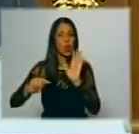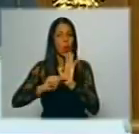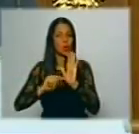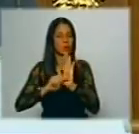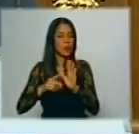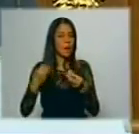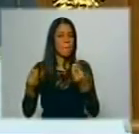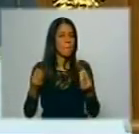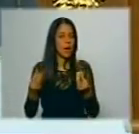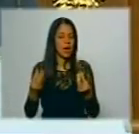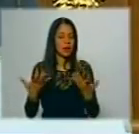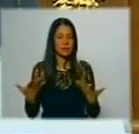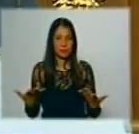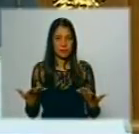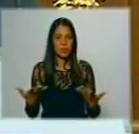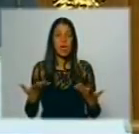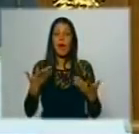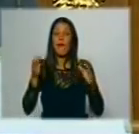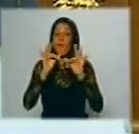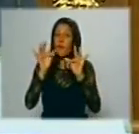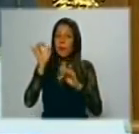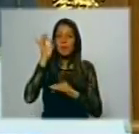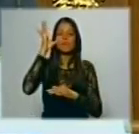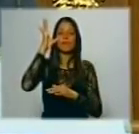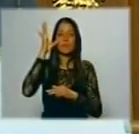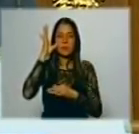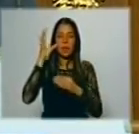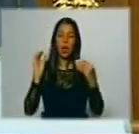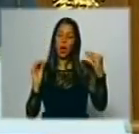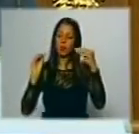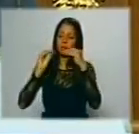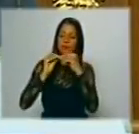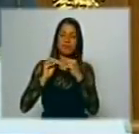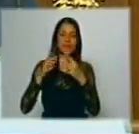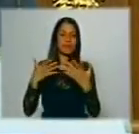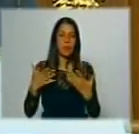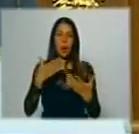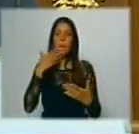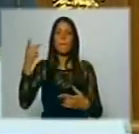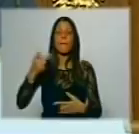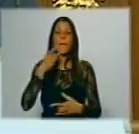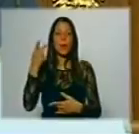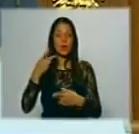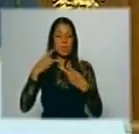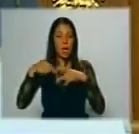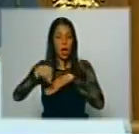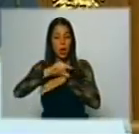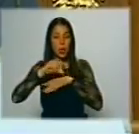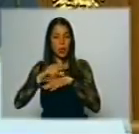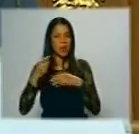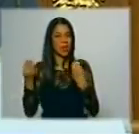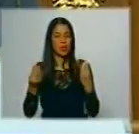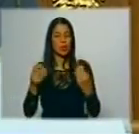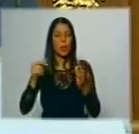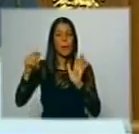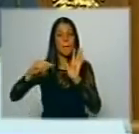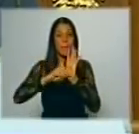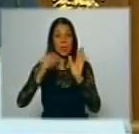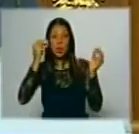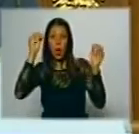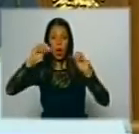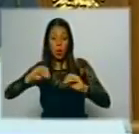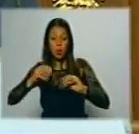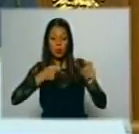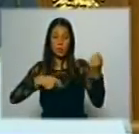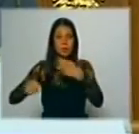para fundamentar la formulación o adecuación de políticas públicas en materia de costos, precios